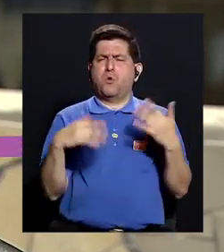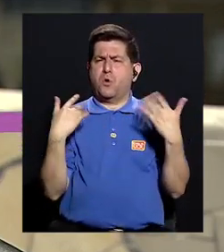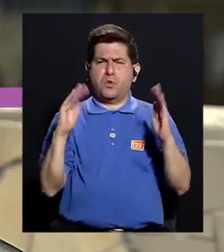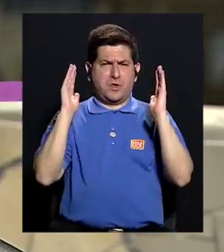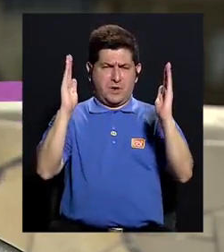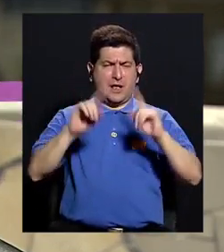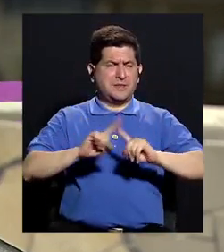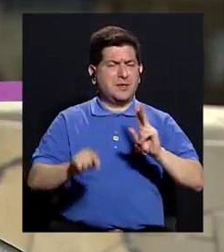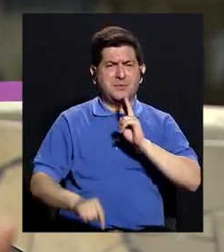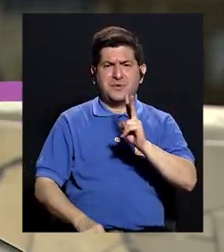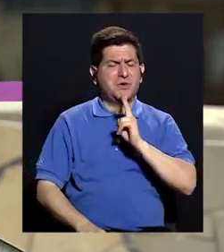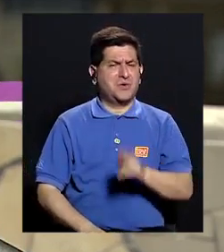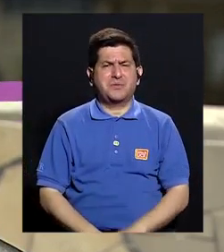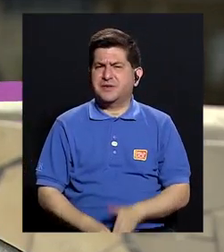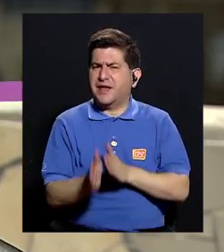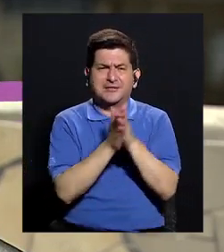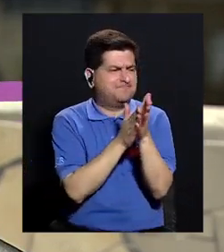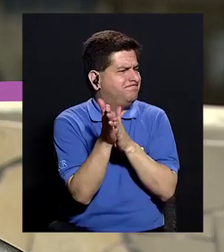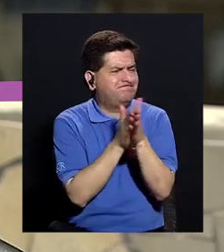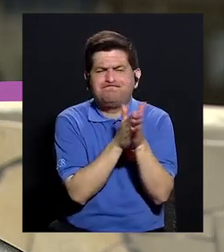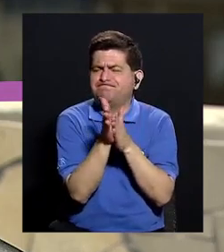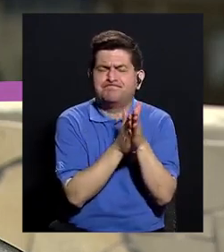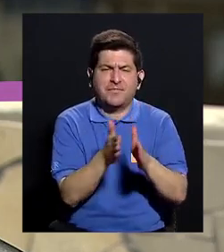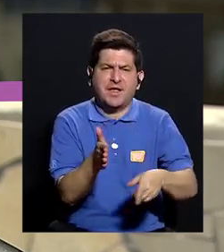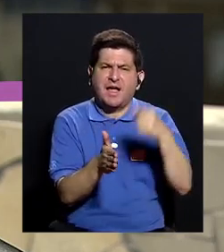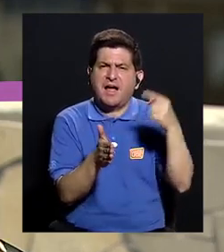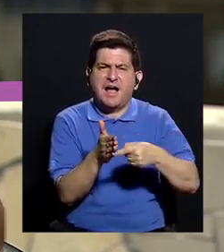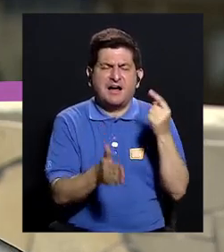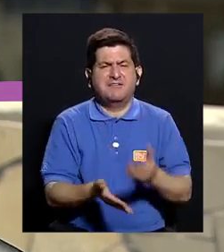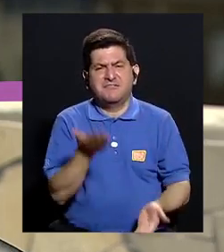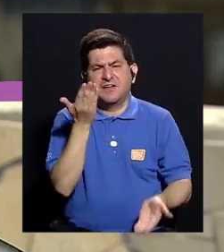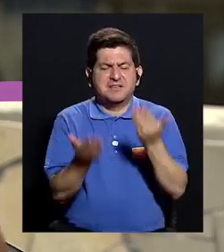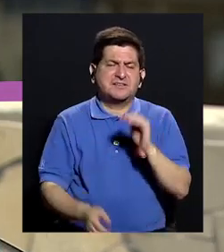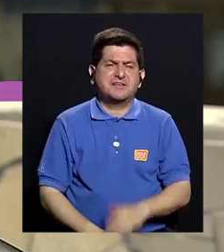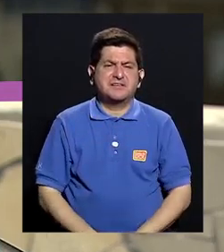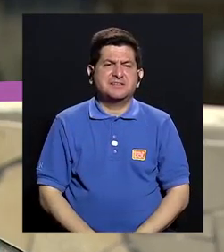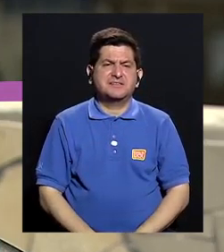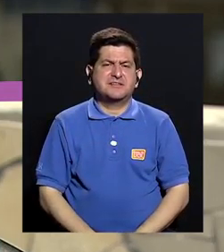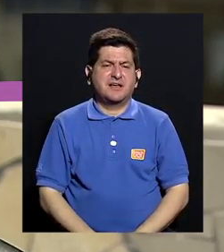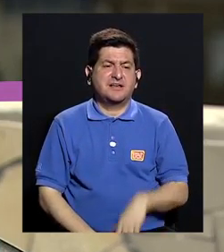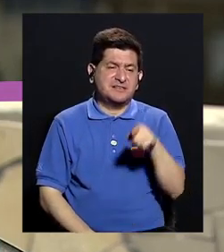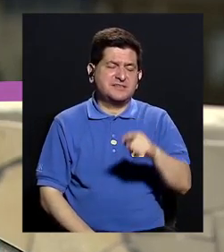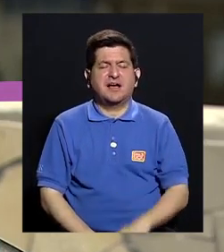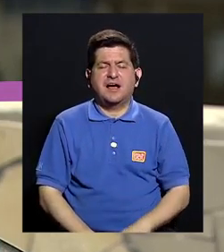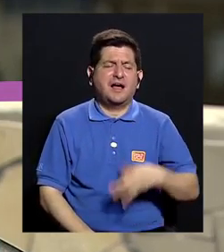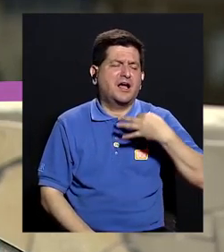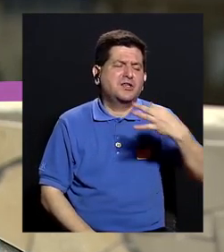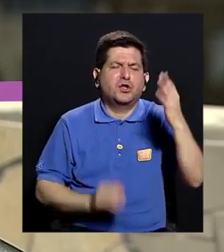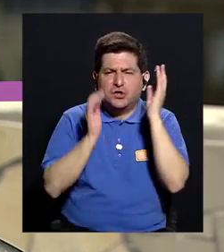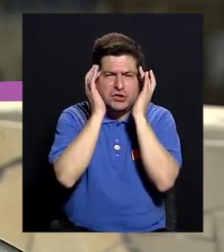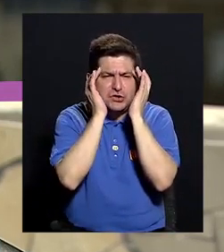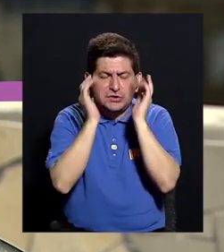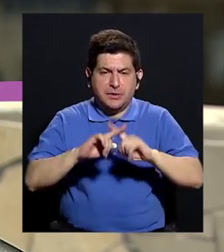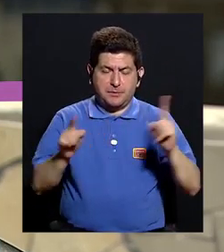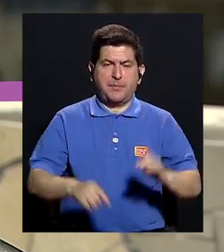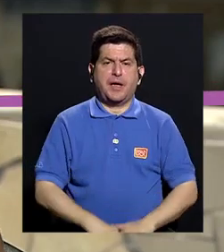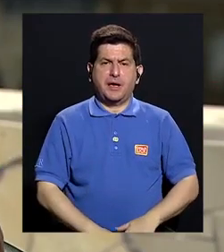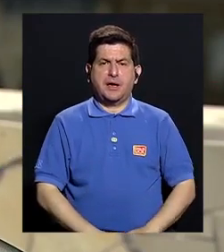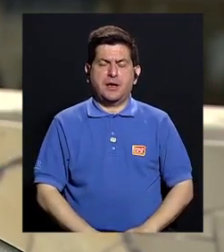han realmente explotado ¿verdad? y a veces se nos van en el día de las angustias pero un